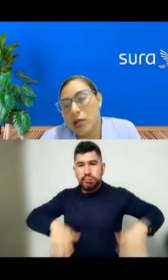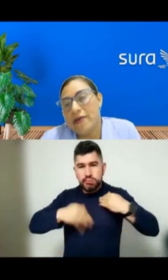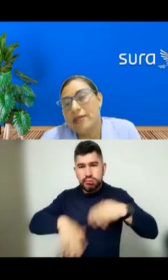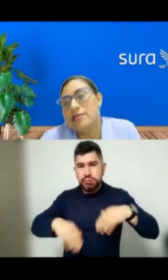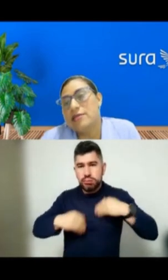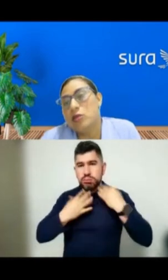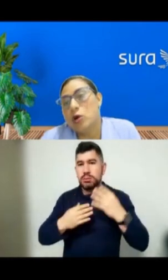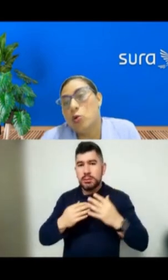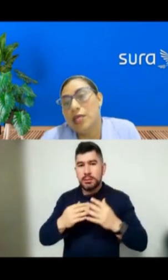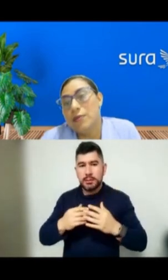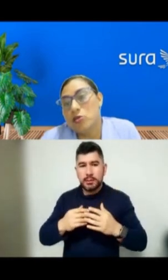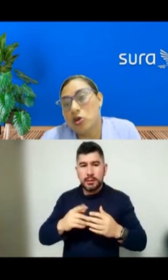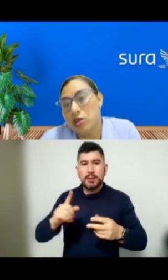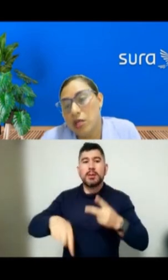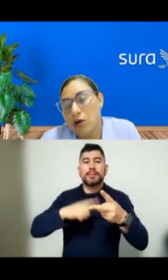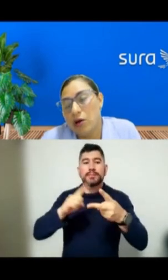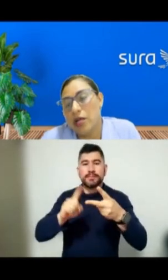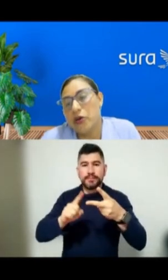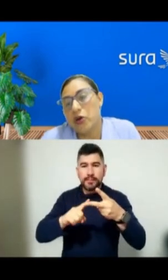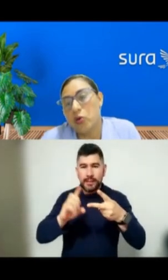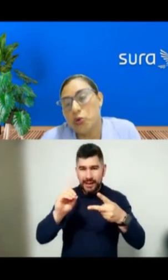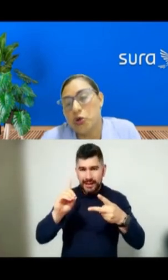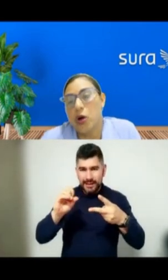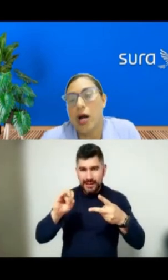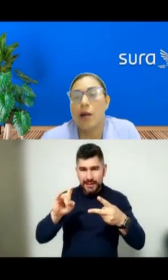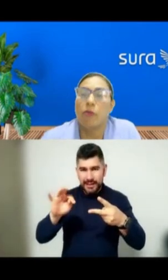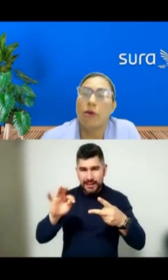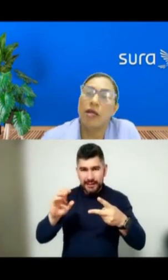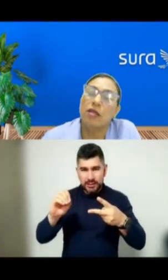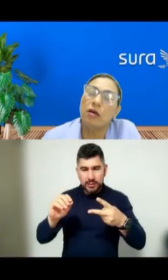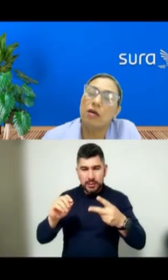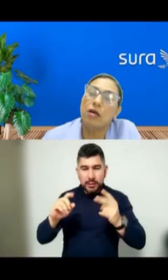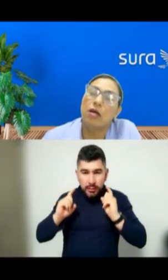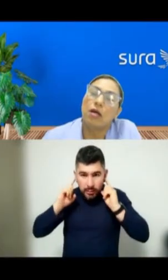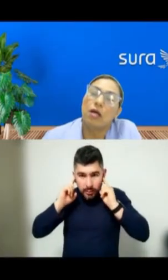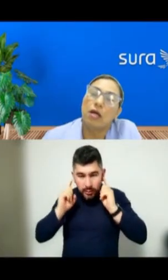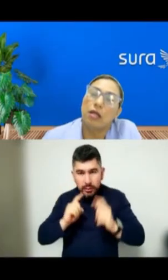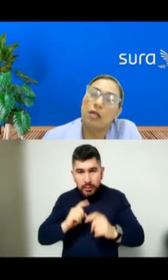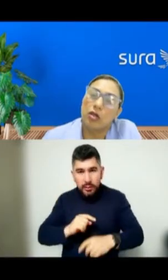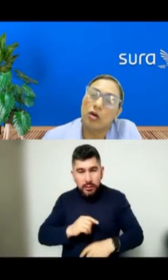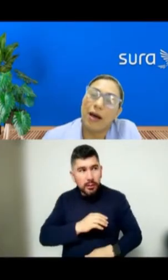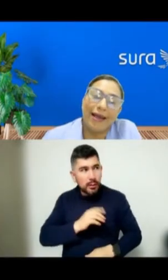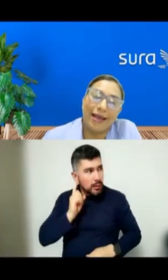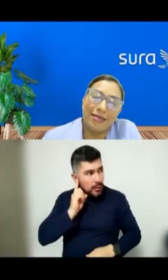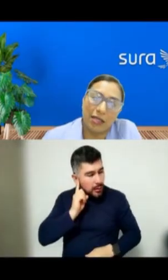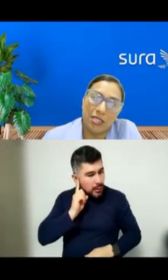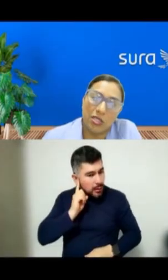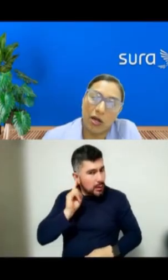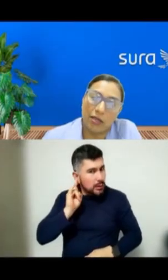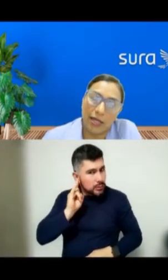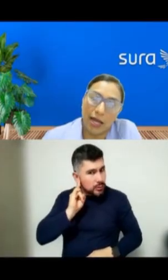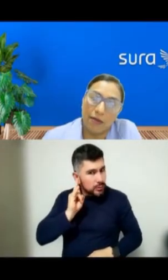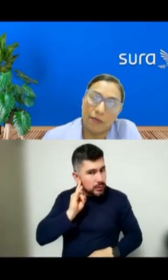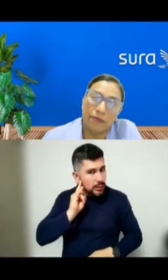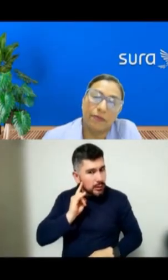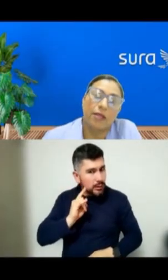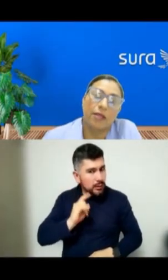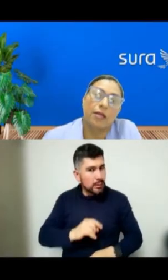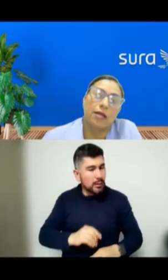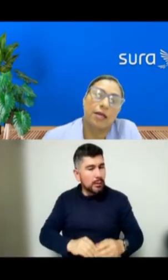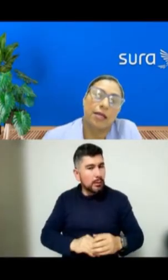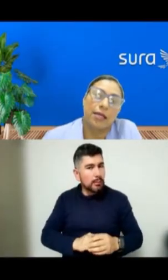la diástole viene siendo el último sonido que yo escucho al momento de tomar esa tensión